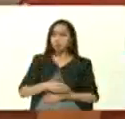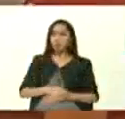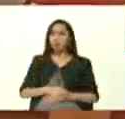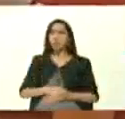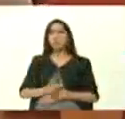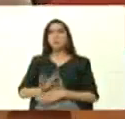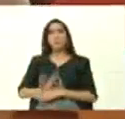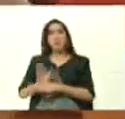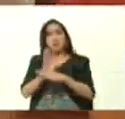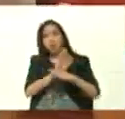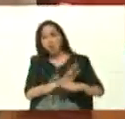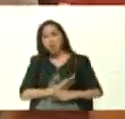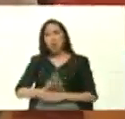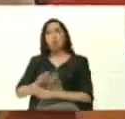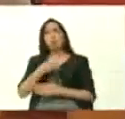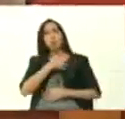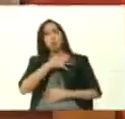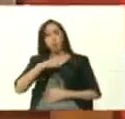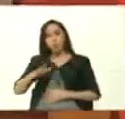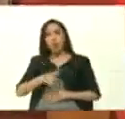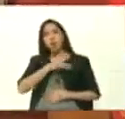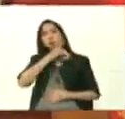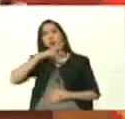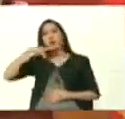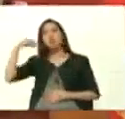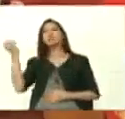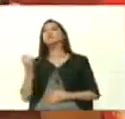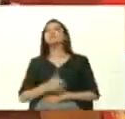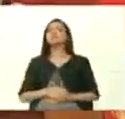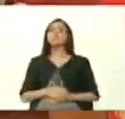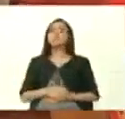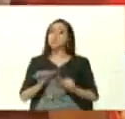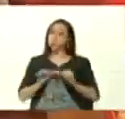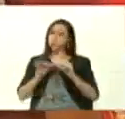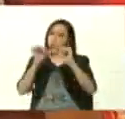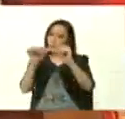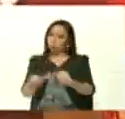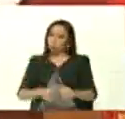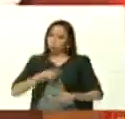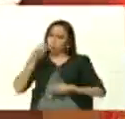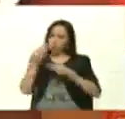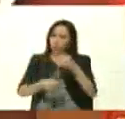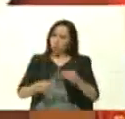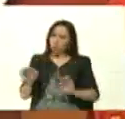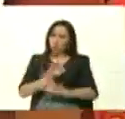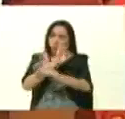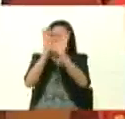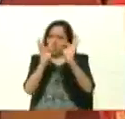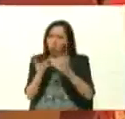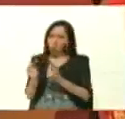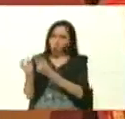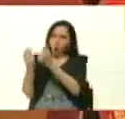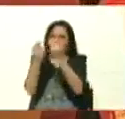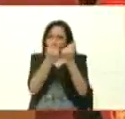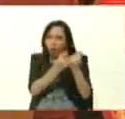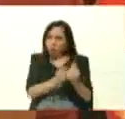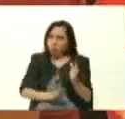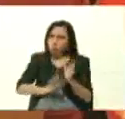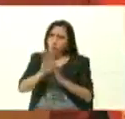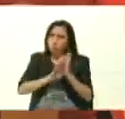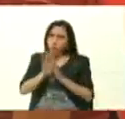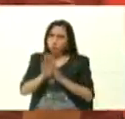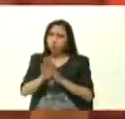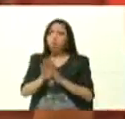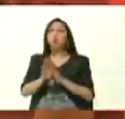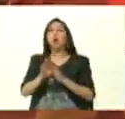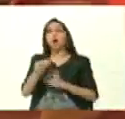segura, sabrosa y soberana. Con la intención, vicepresidenta, de seguir avanzando en la creación de un modelo económico productivo sensible a la nutrición